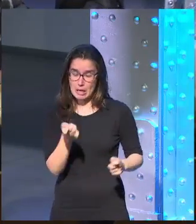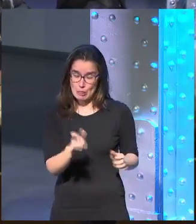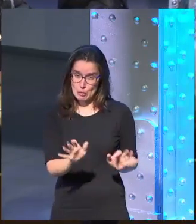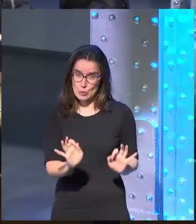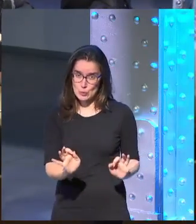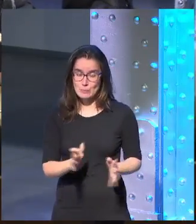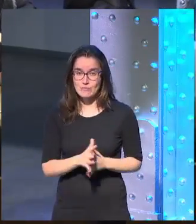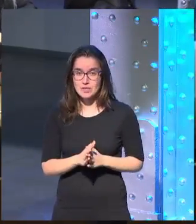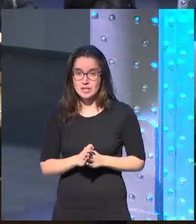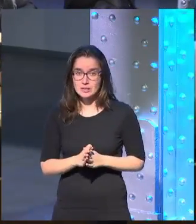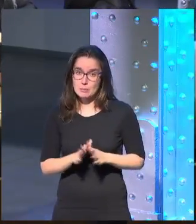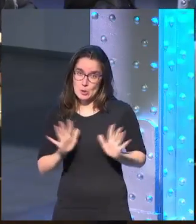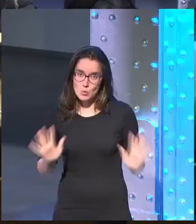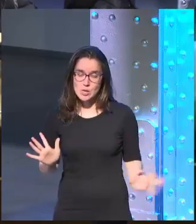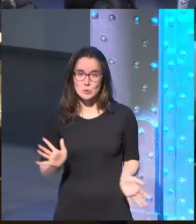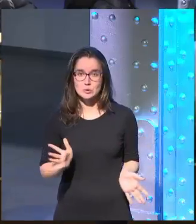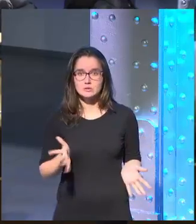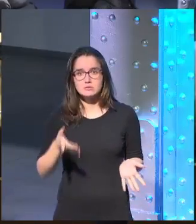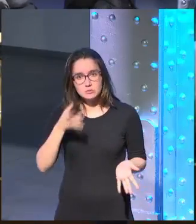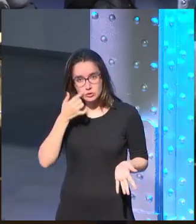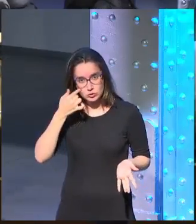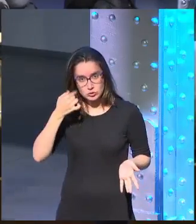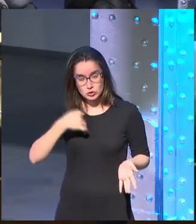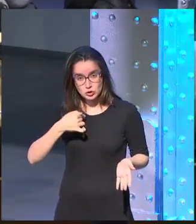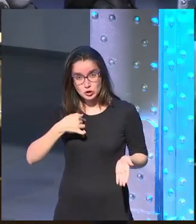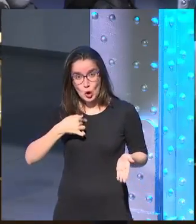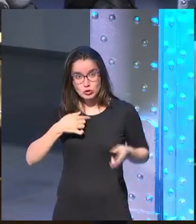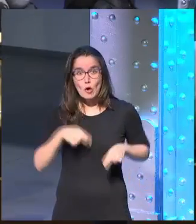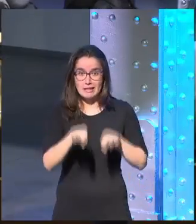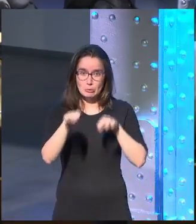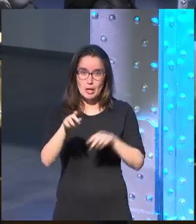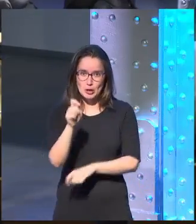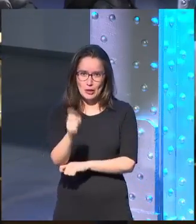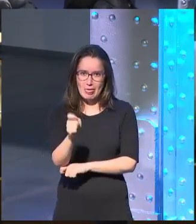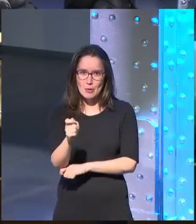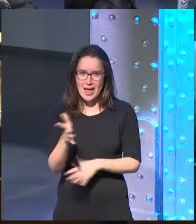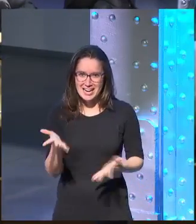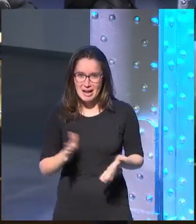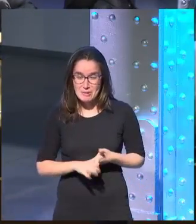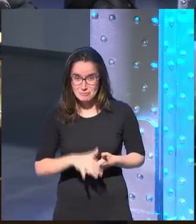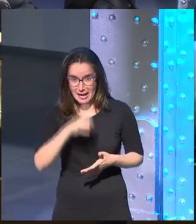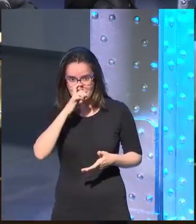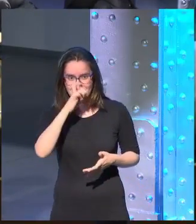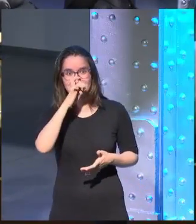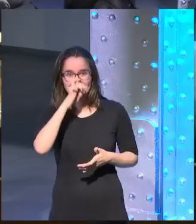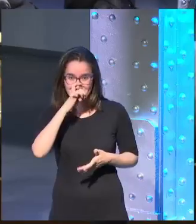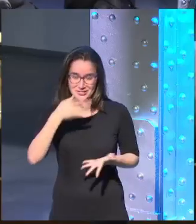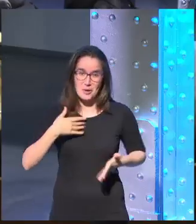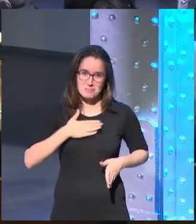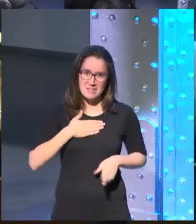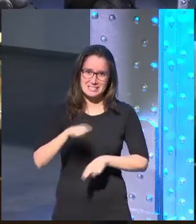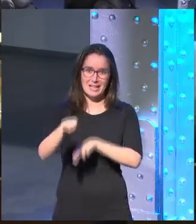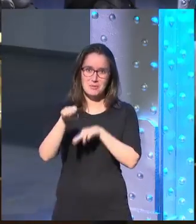dicen. Pero bueno, oye, que yo soy de Tomelloso, de Ciudad Real. Entonces, ya para que me recordéis a mí como la de